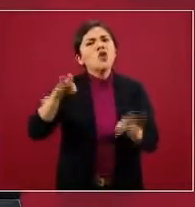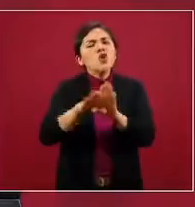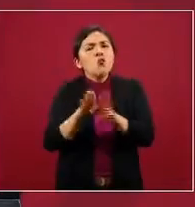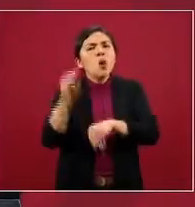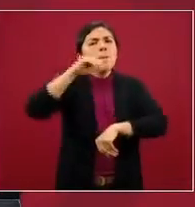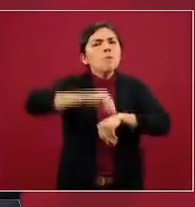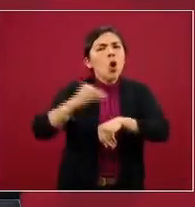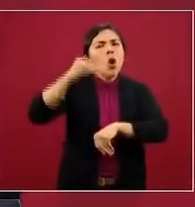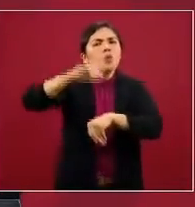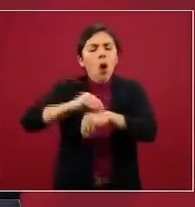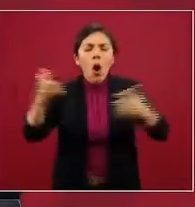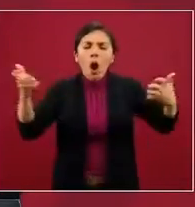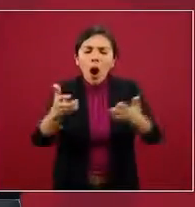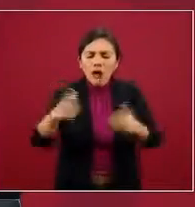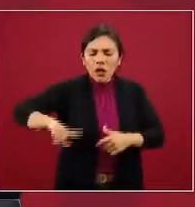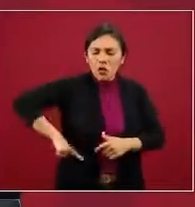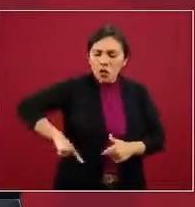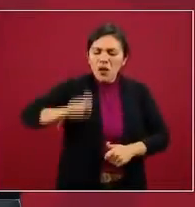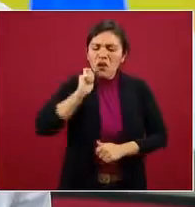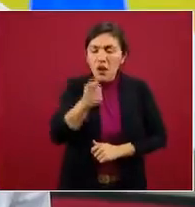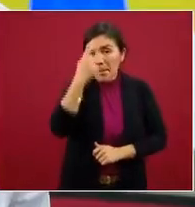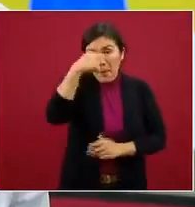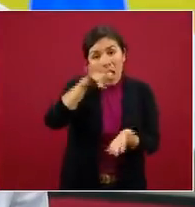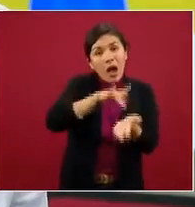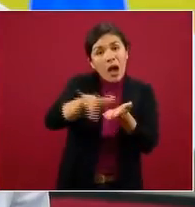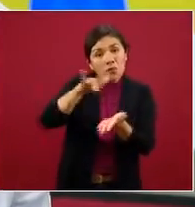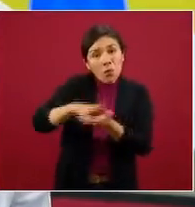y comportamientos, acciones que pueden